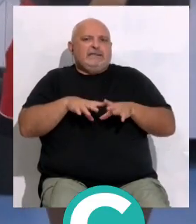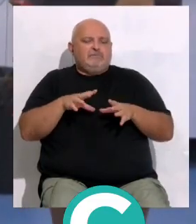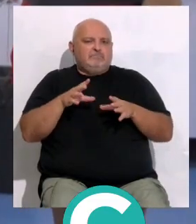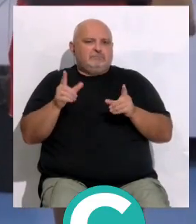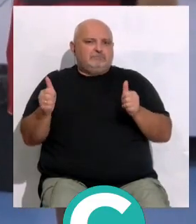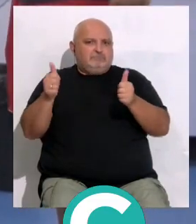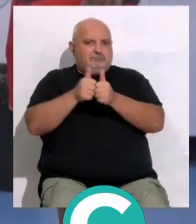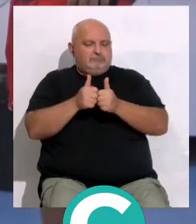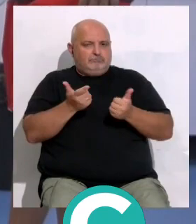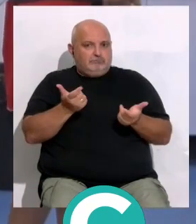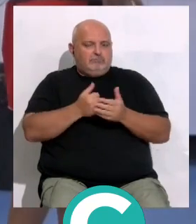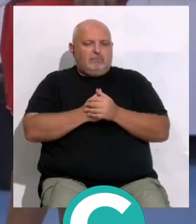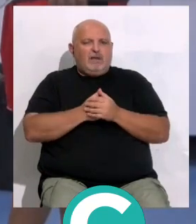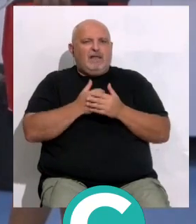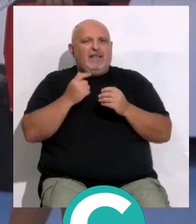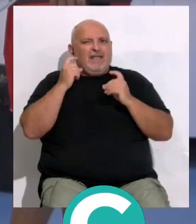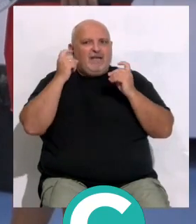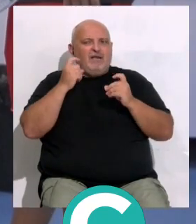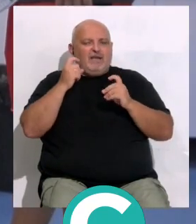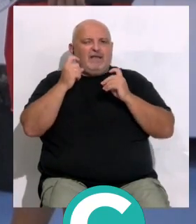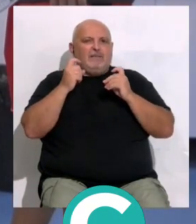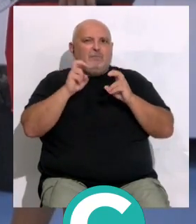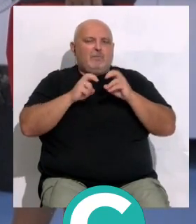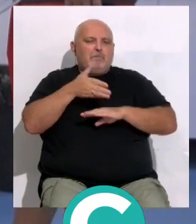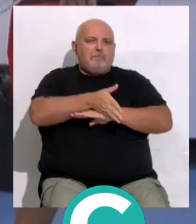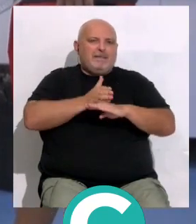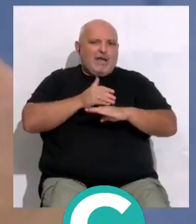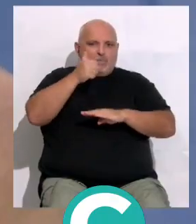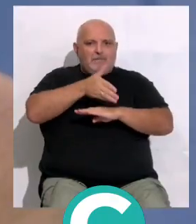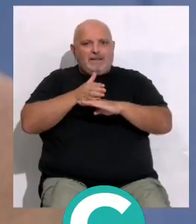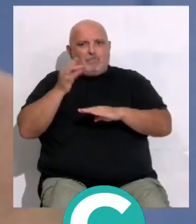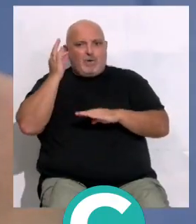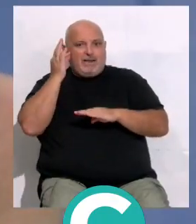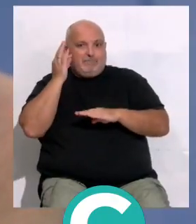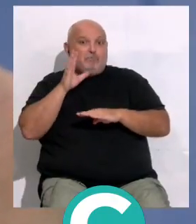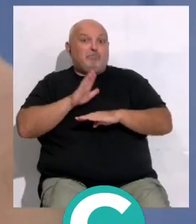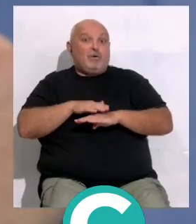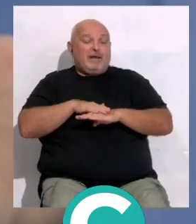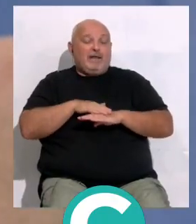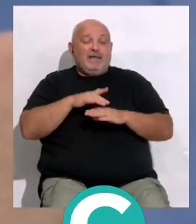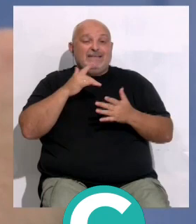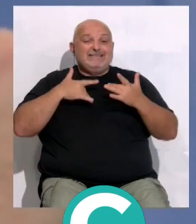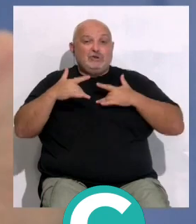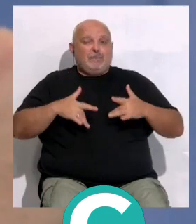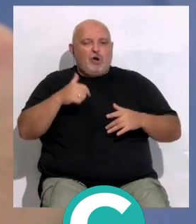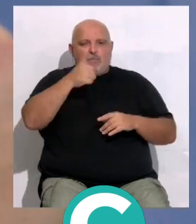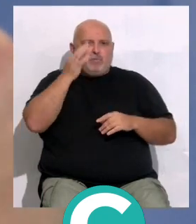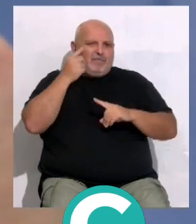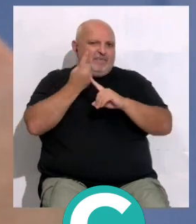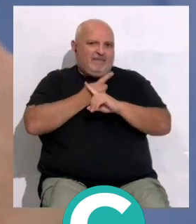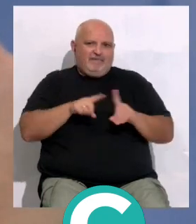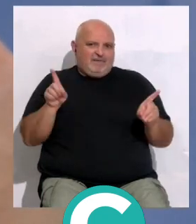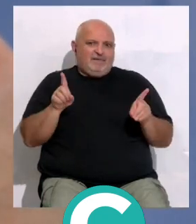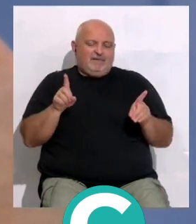viniendo. Nosotros tenemos que hacer este esfuerzo e intentar tener mitad hombres, mitad mujeres, porque a veces los síntomas de las mujeres son diferentes.